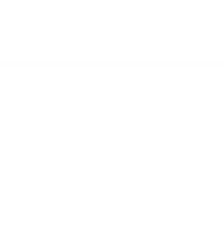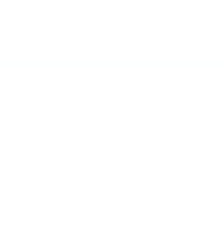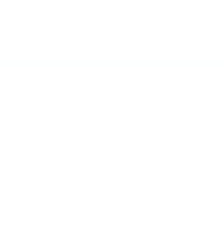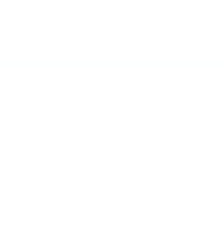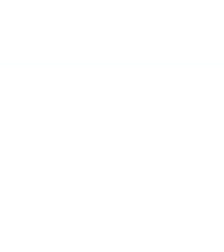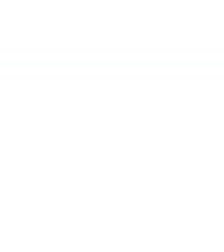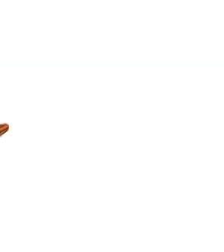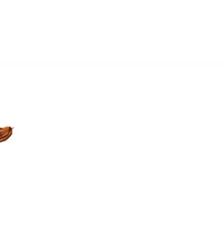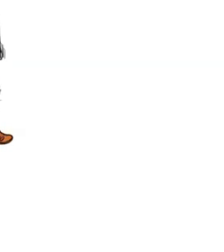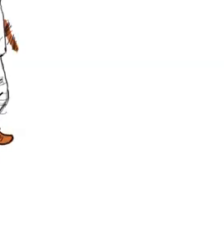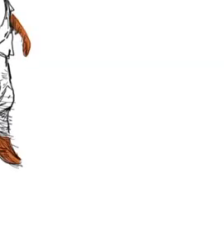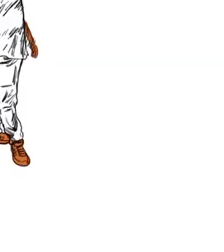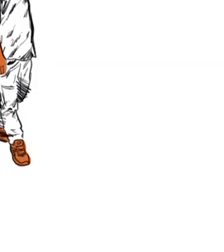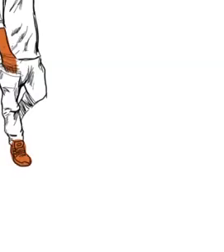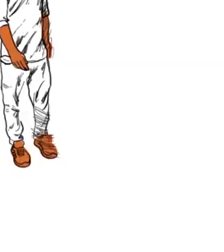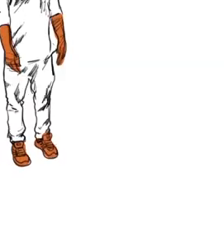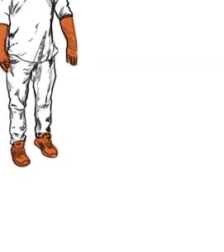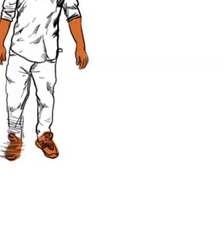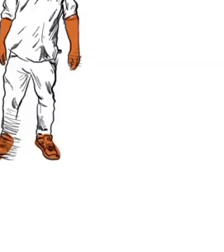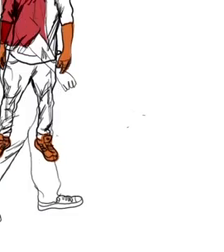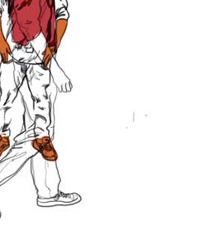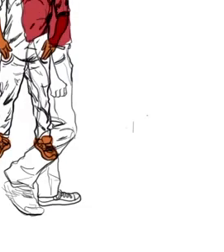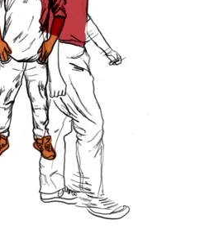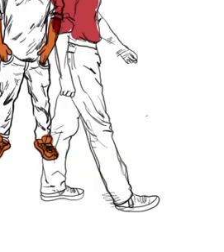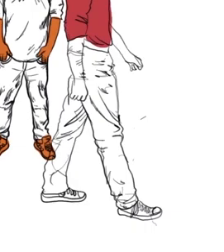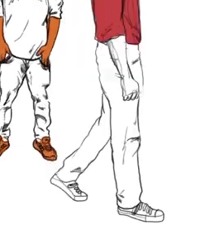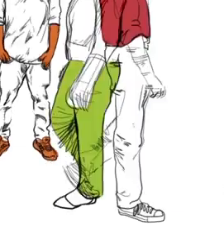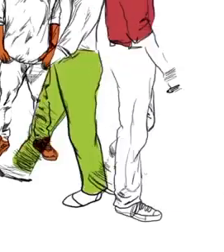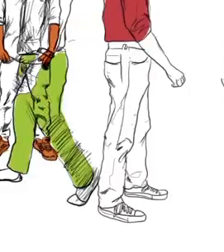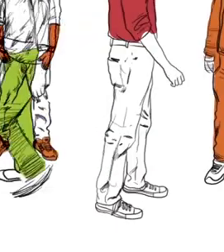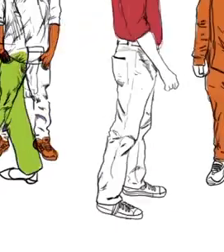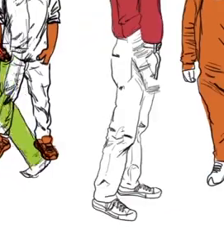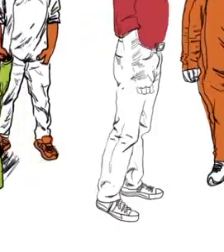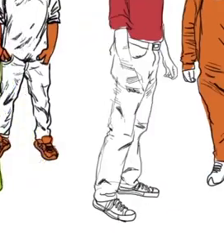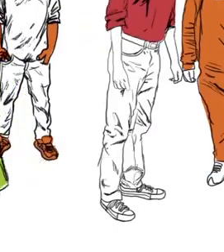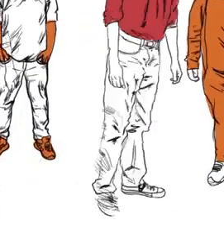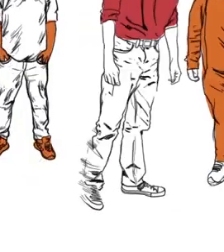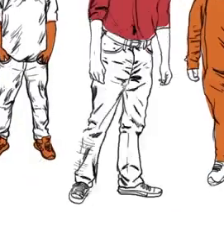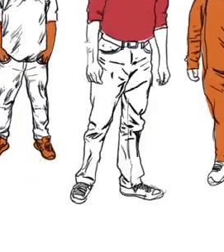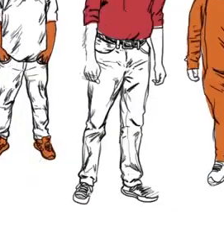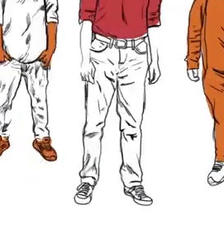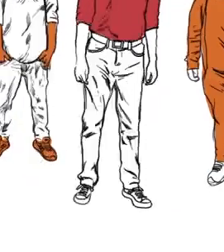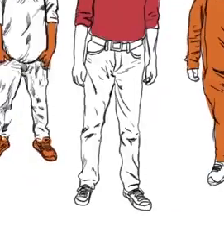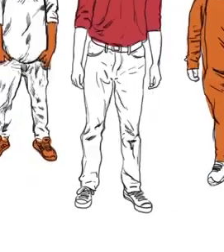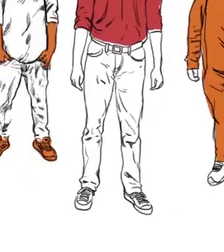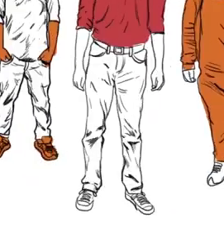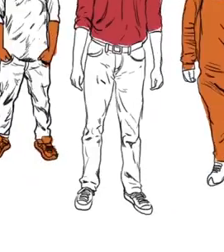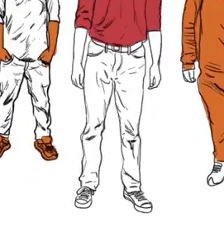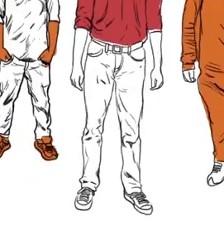mis personajes. Y vamos a rodar, que la vida pase en el